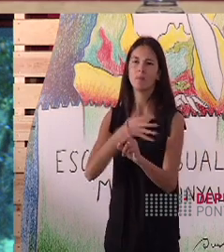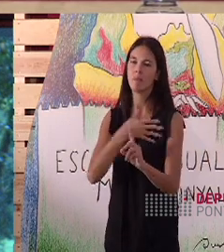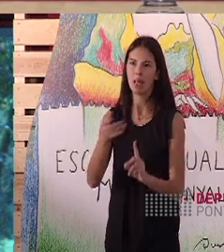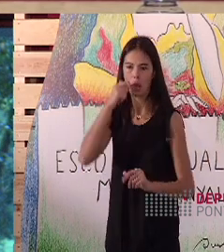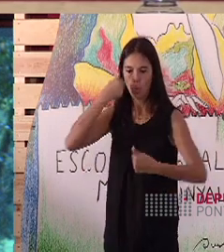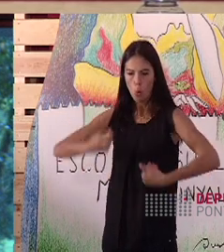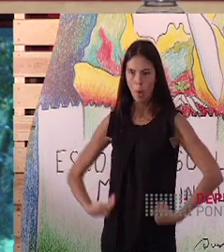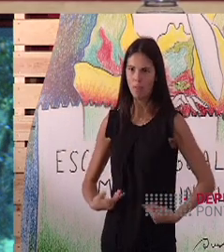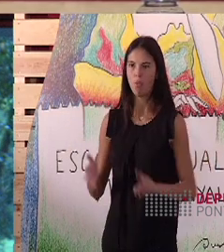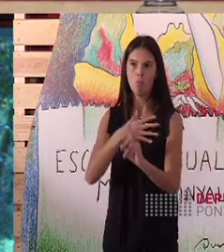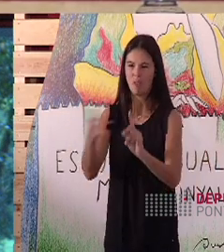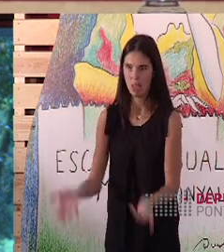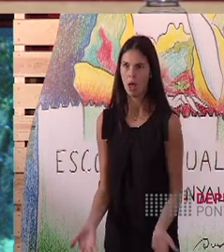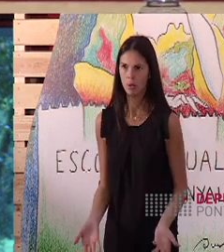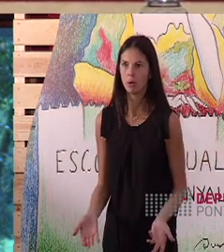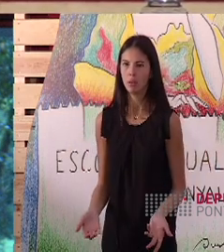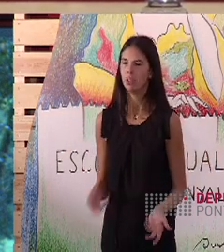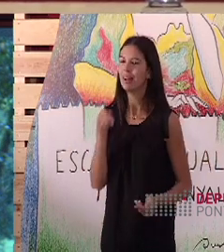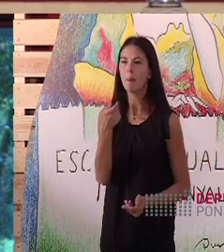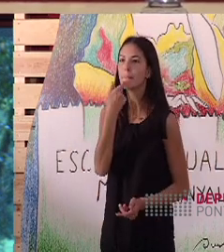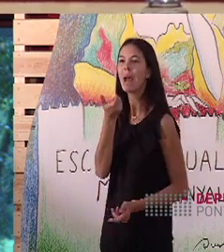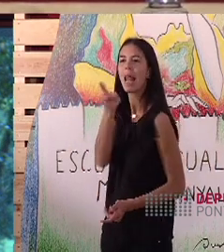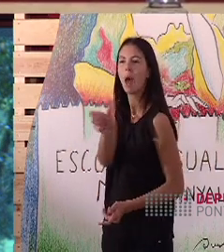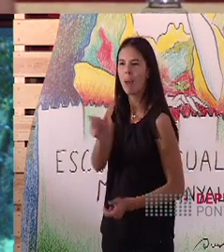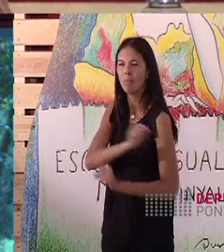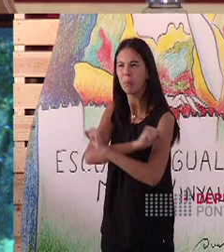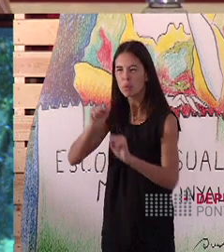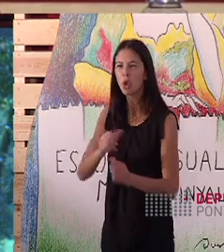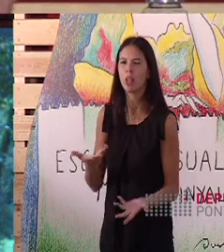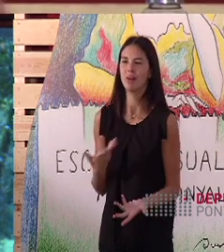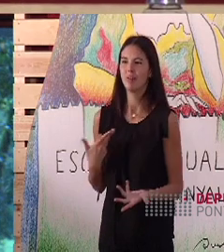mulleres. Explotación. Esa é a palabra. E as